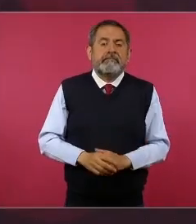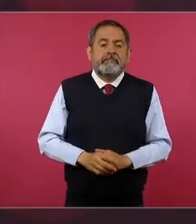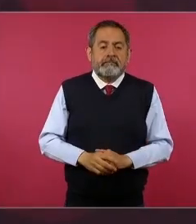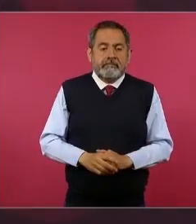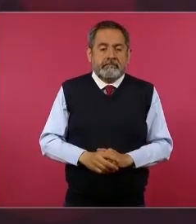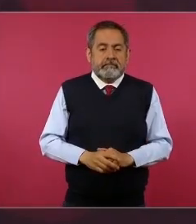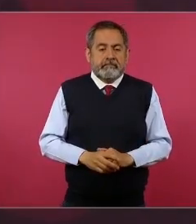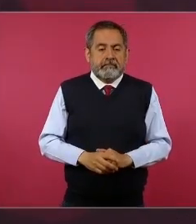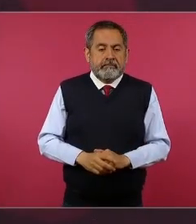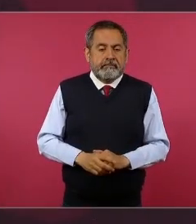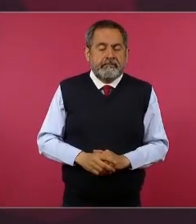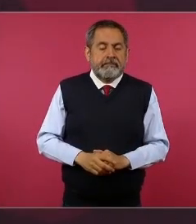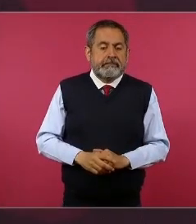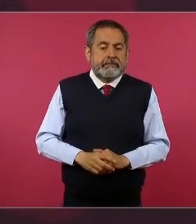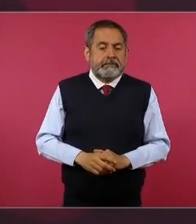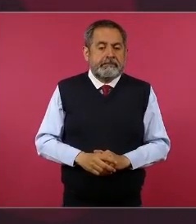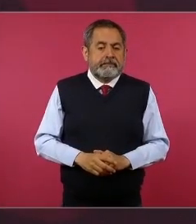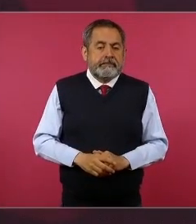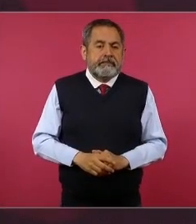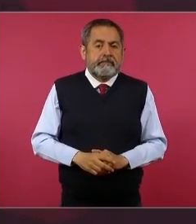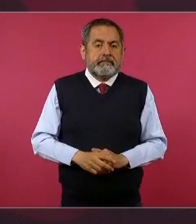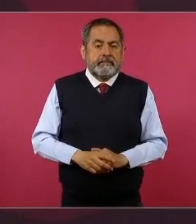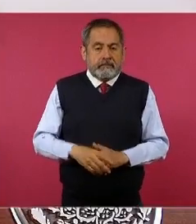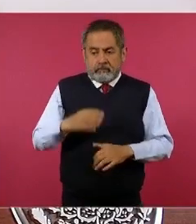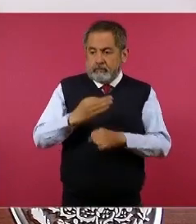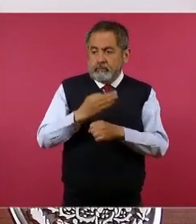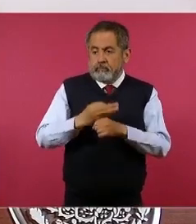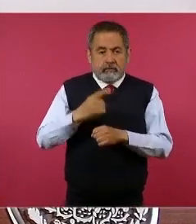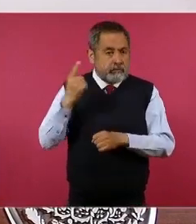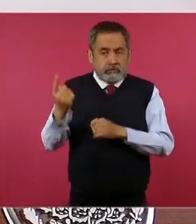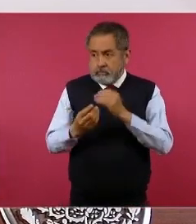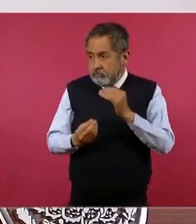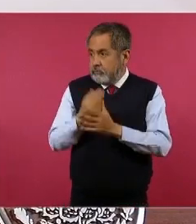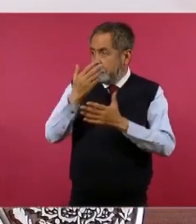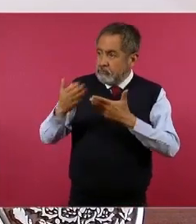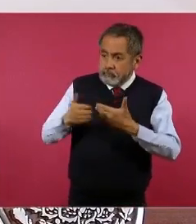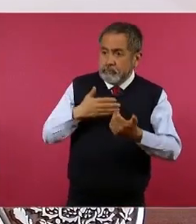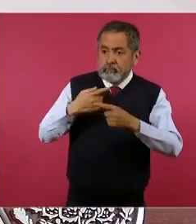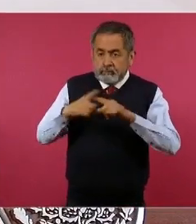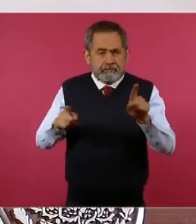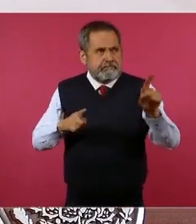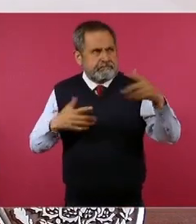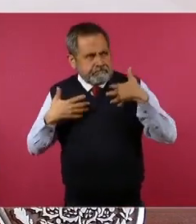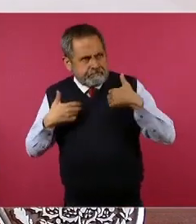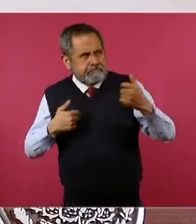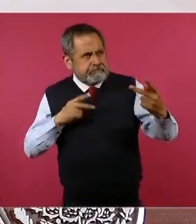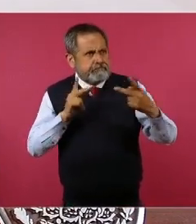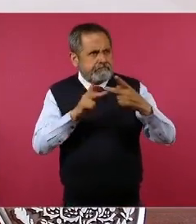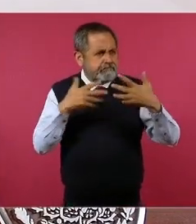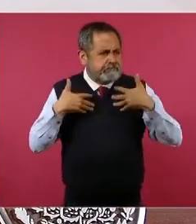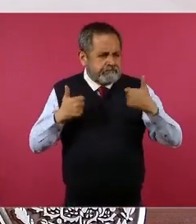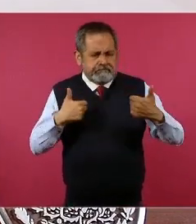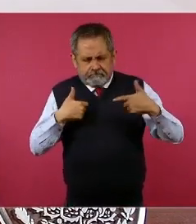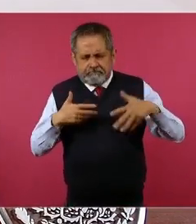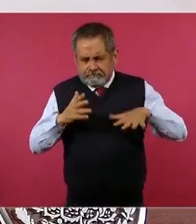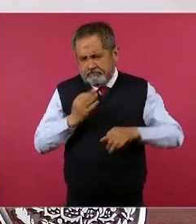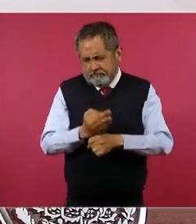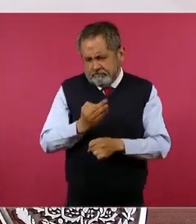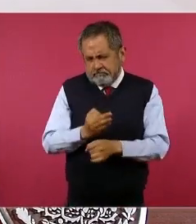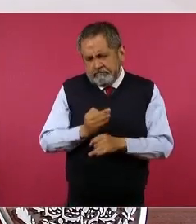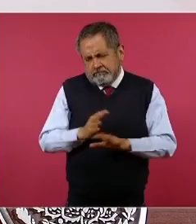Y aunque estamos viviendo nuevos tiempos y hay muy buen entendimiento,